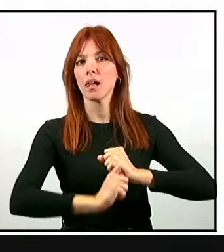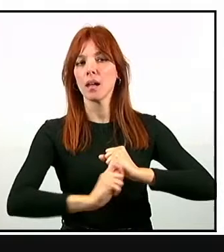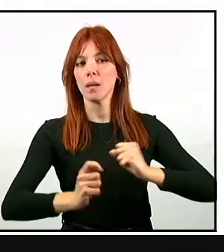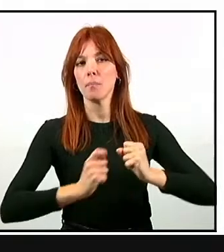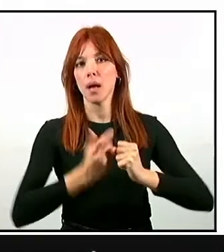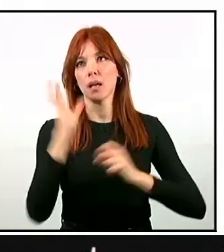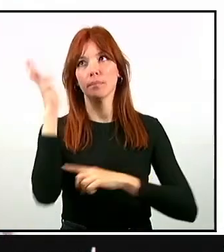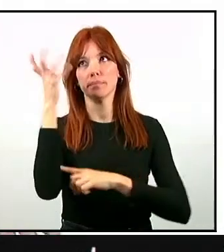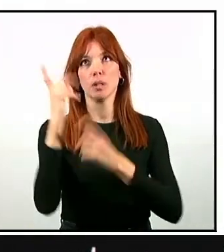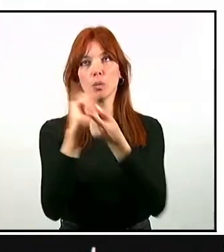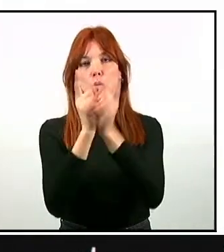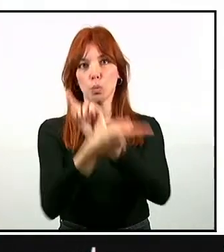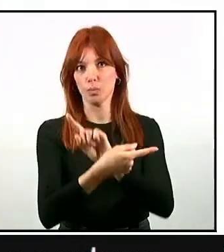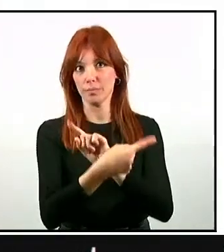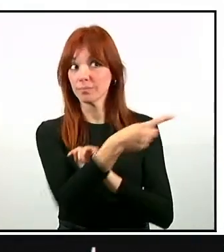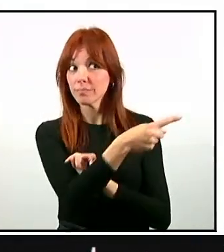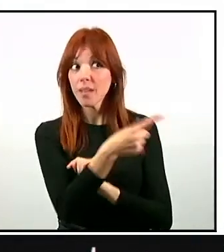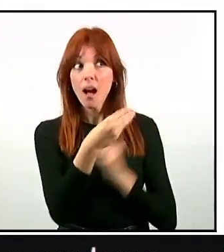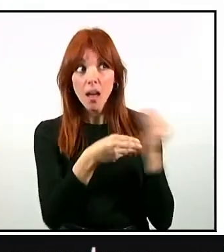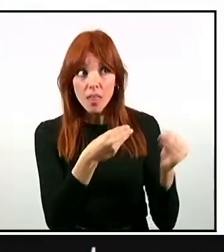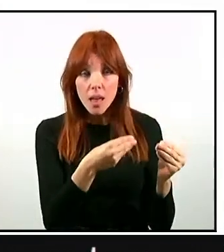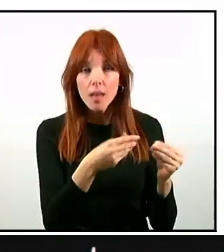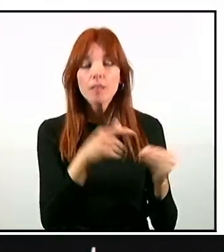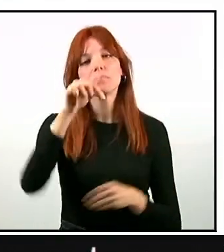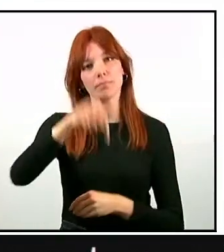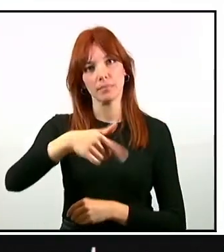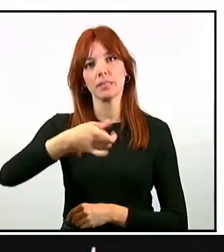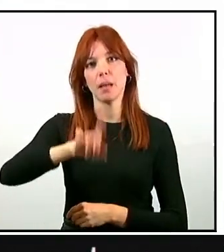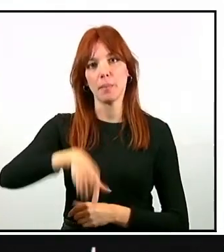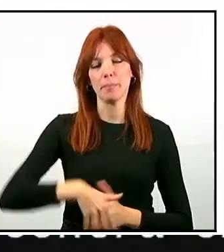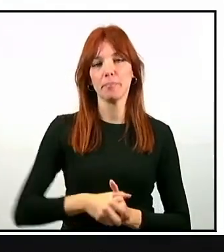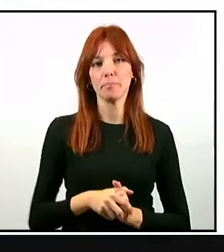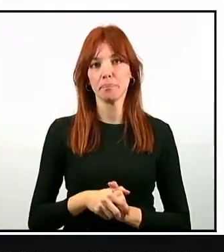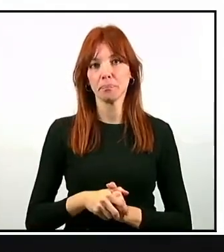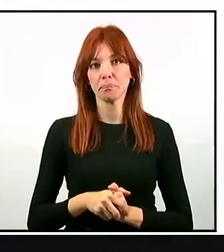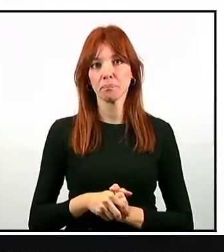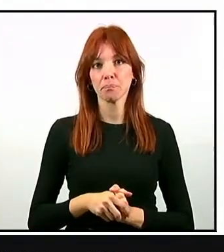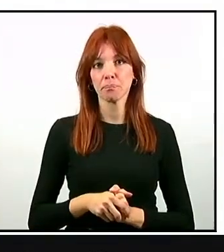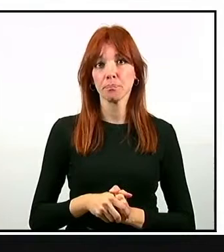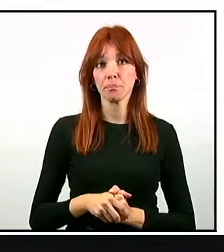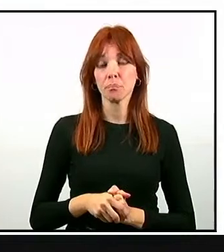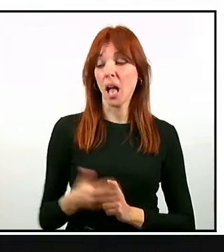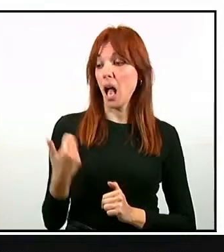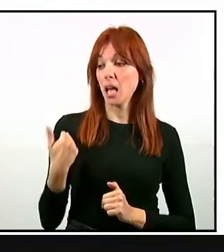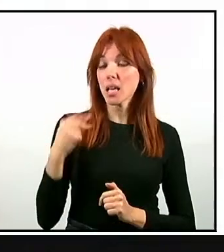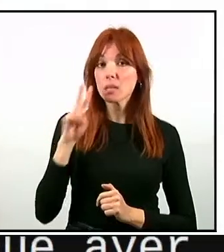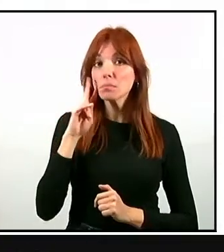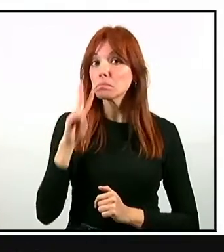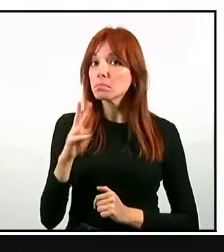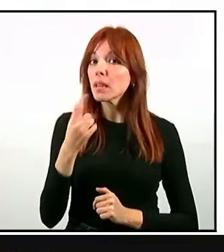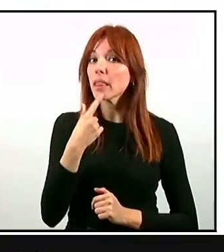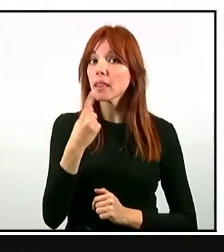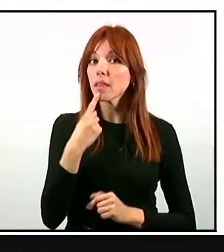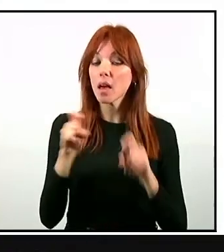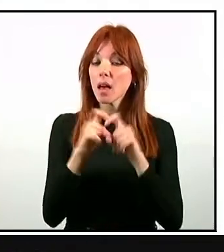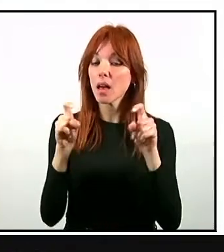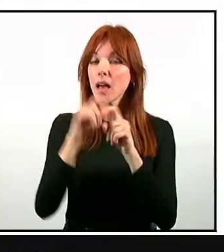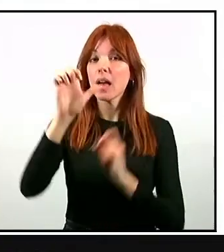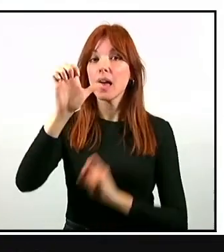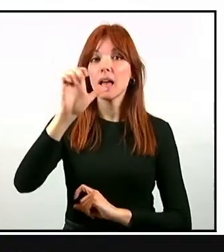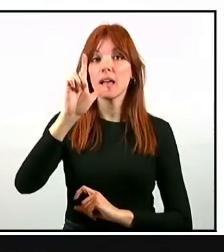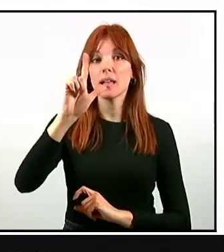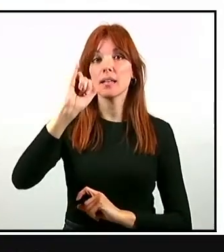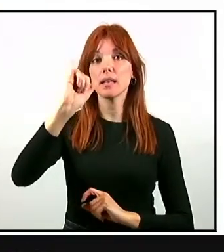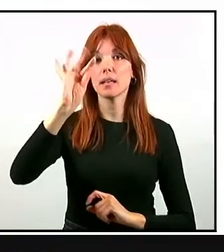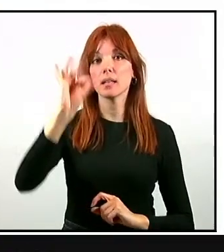el cambio climático. Por tanto, en lo que ayer dijo el CEO de Envision es que en estos momentos están estudiando